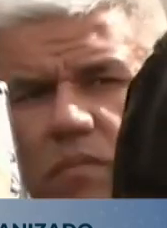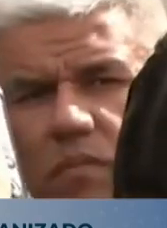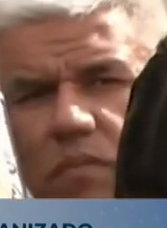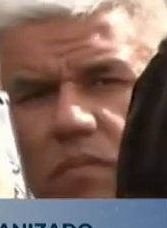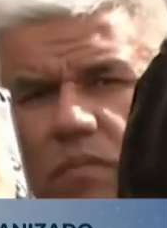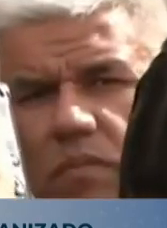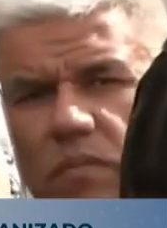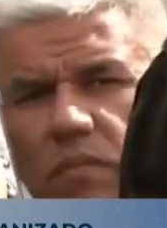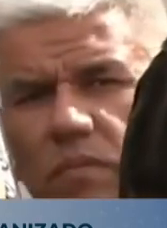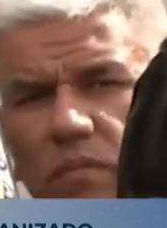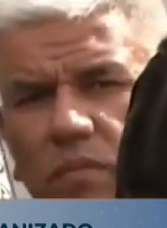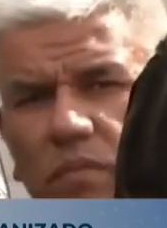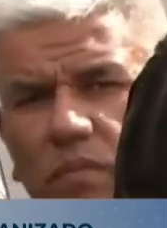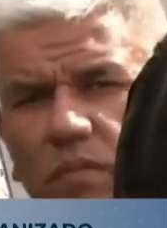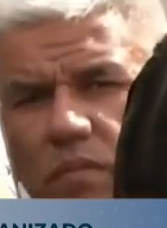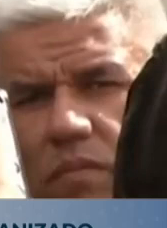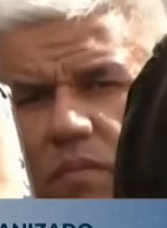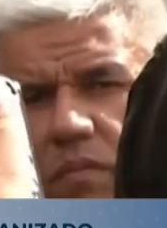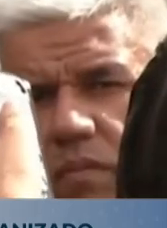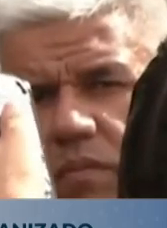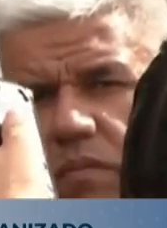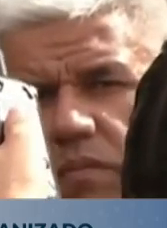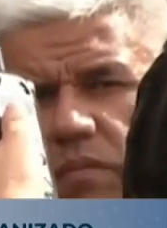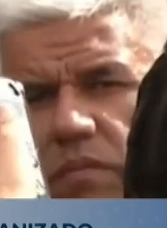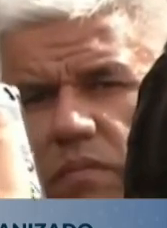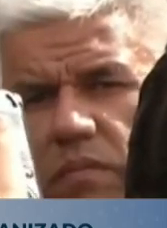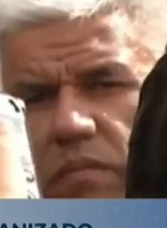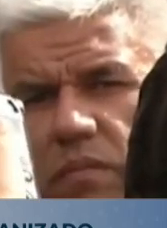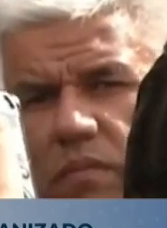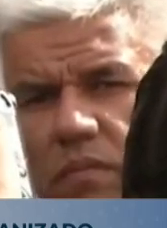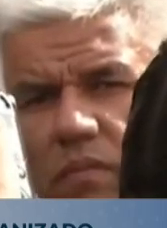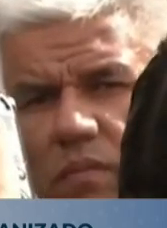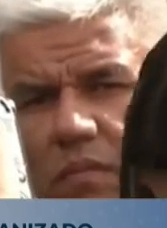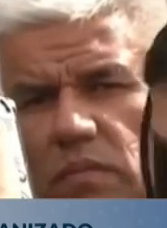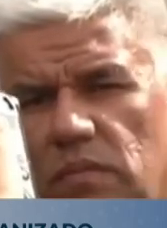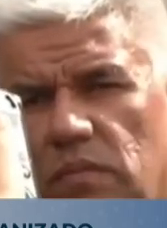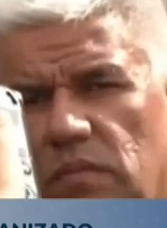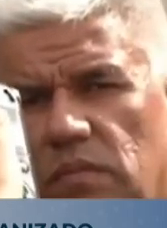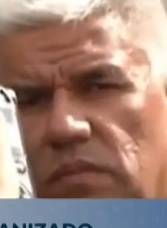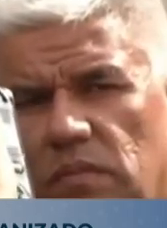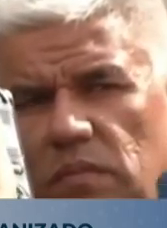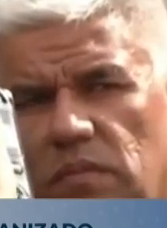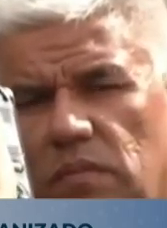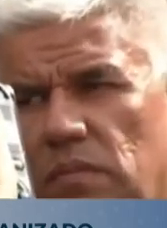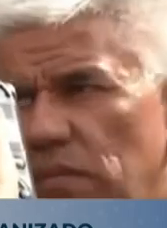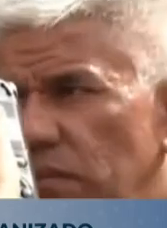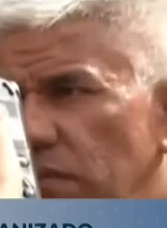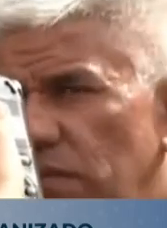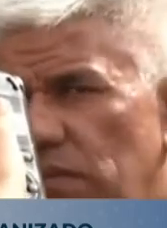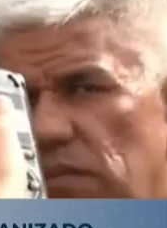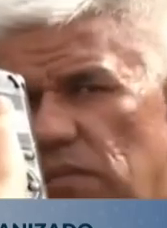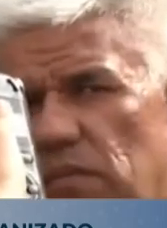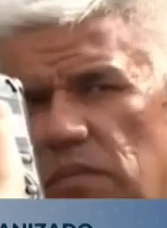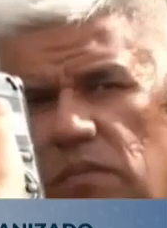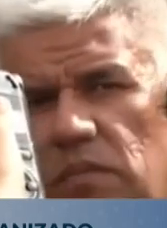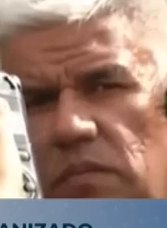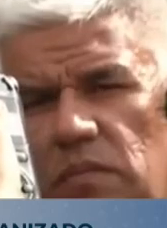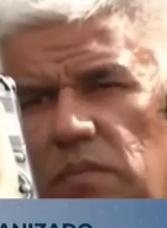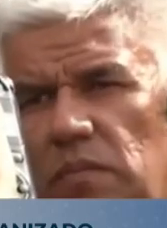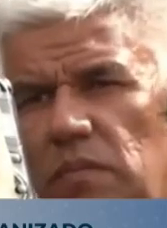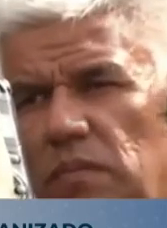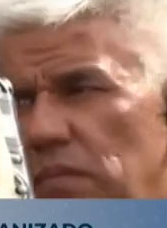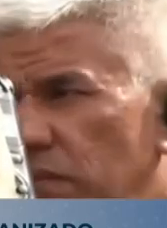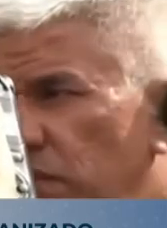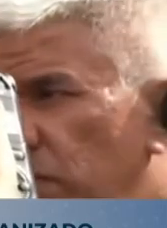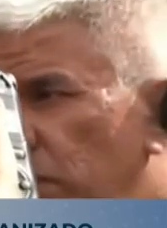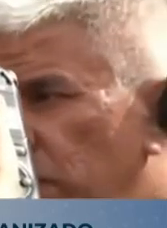bandas y desbaratar a las que ya se encuentran en el país. La política contra el crimen organizado se hace cargo de esta realidad y el rol que ha asumido